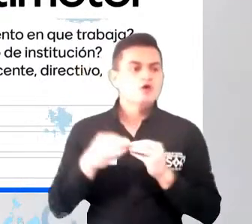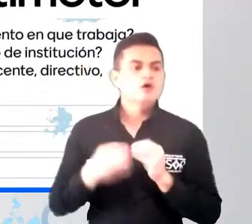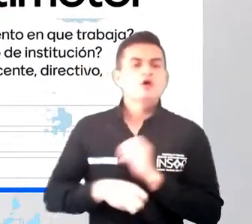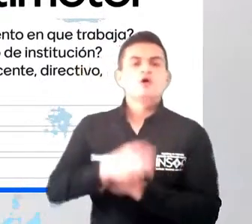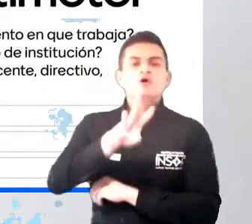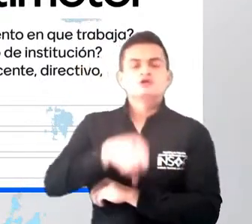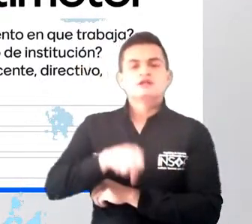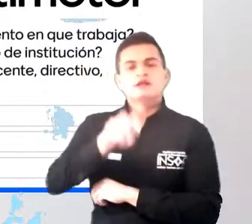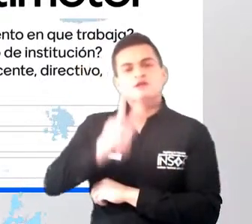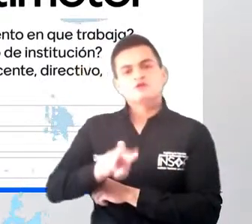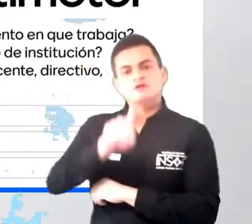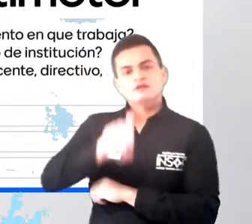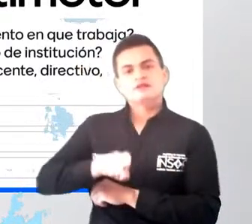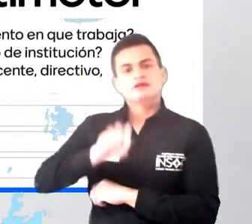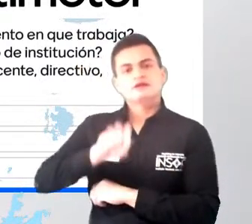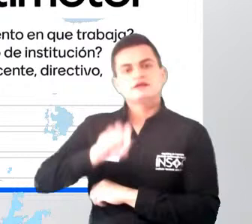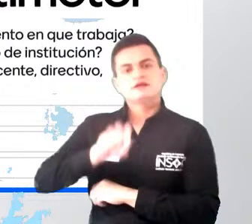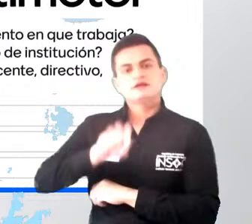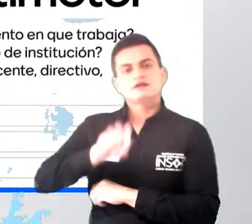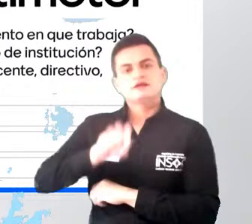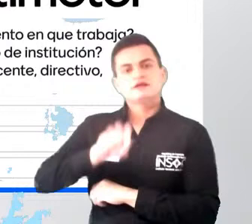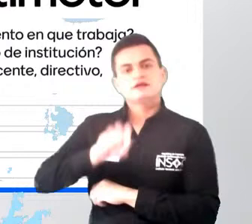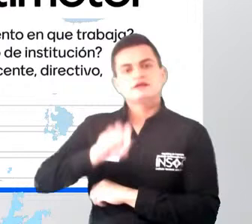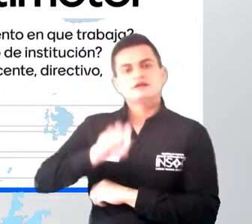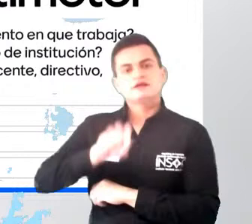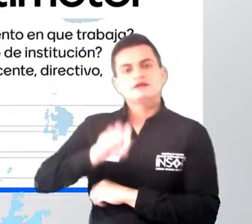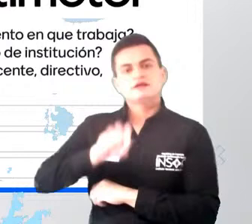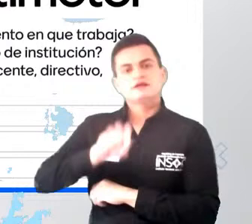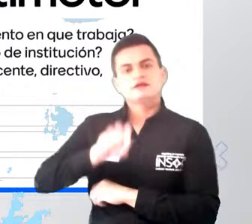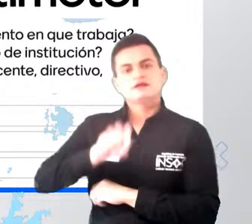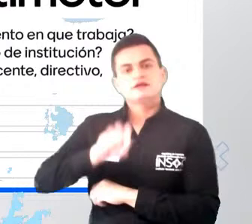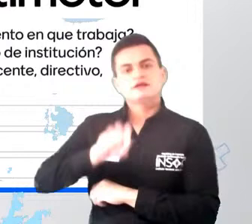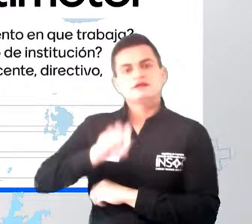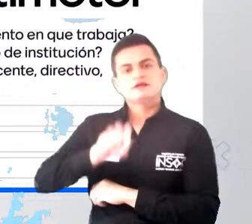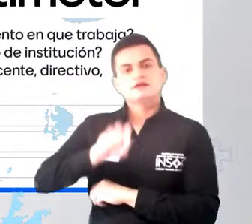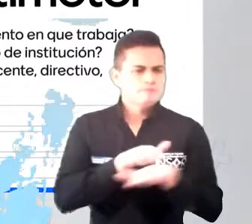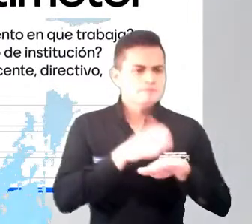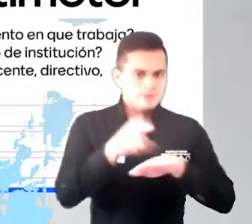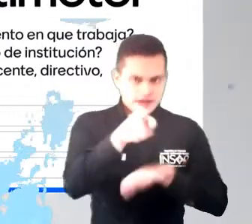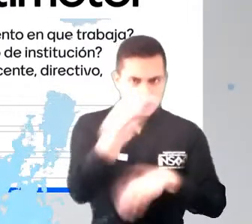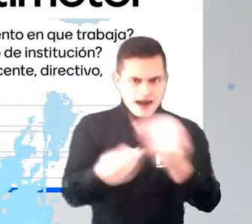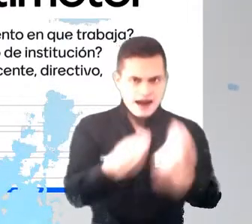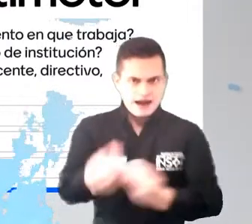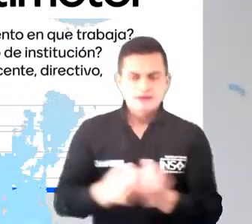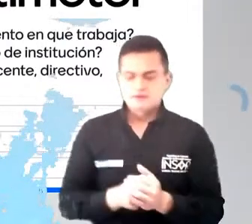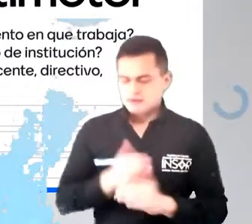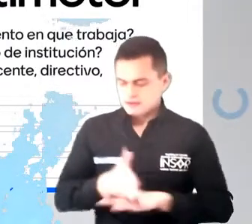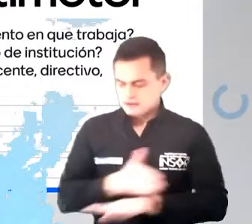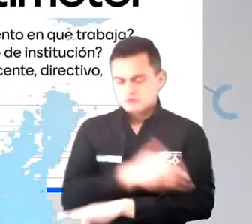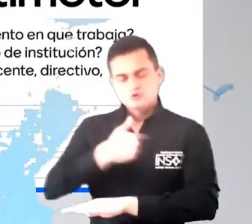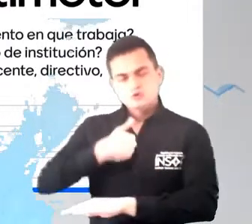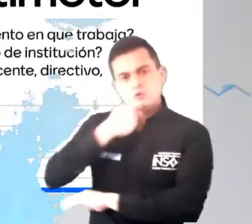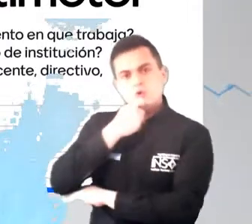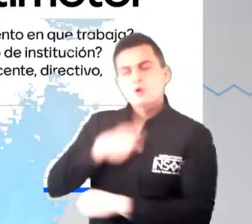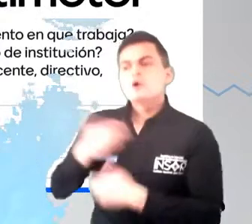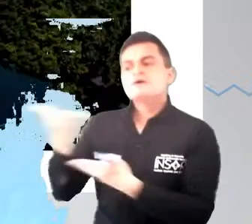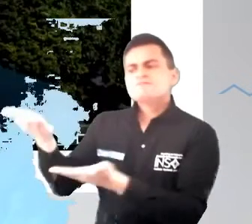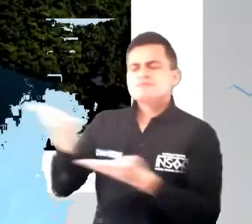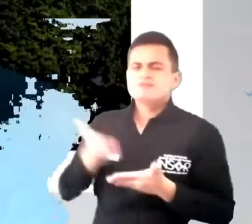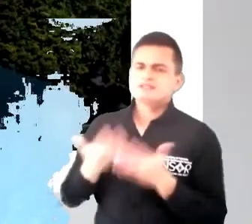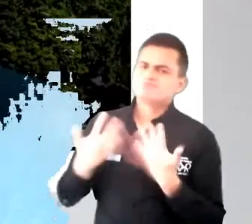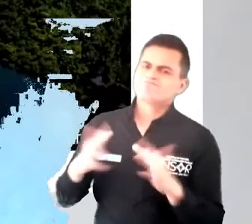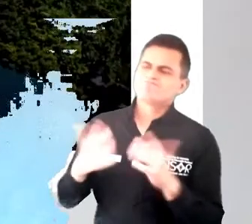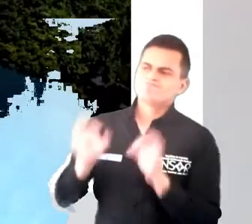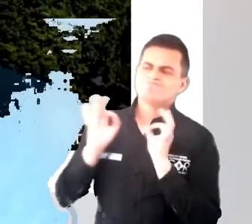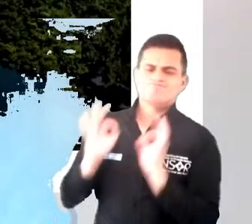826586, yo quisiera darle una muy cordial y calurosa bienvenida al doctor Graham.